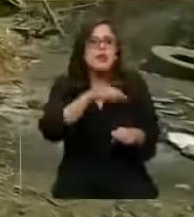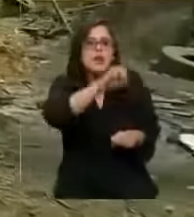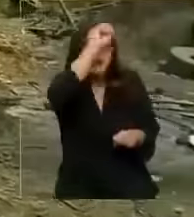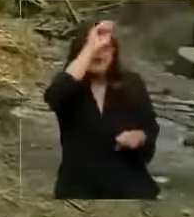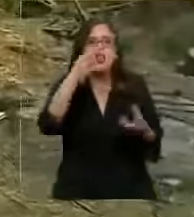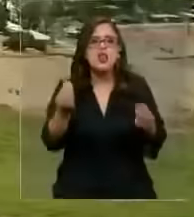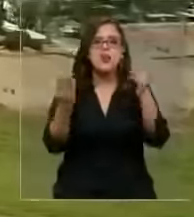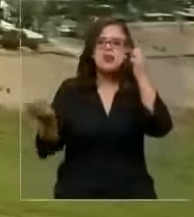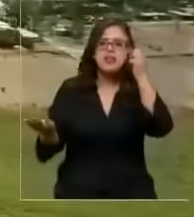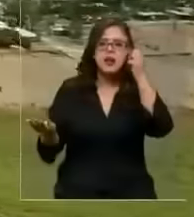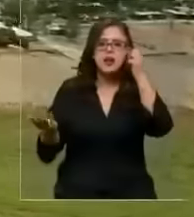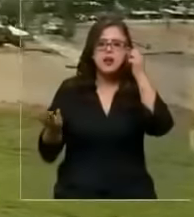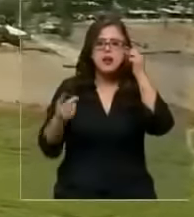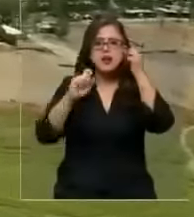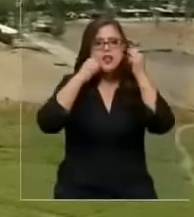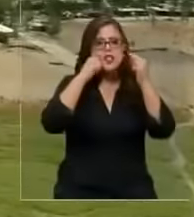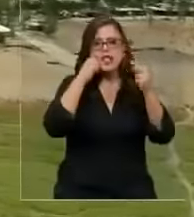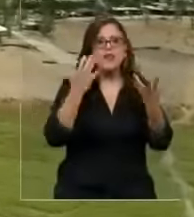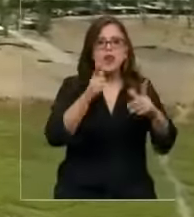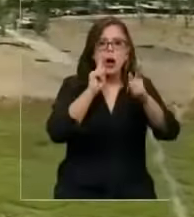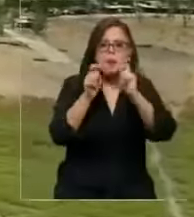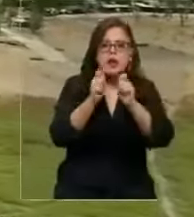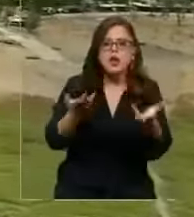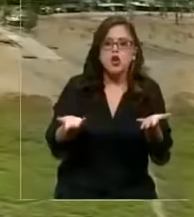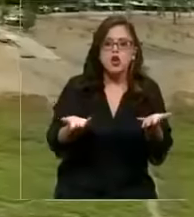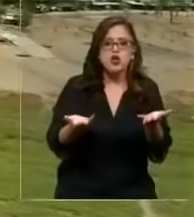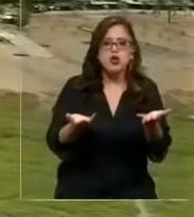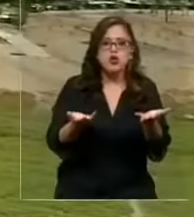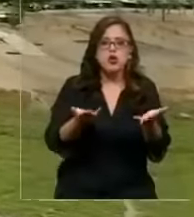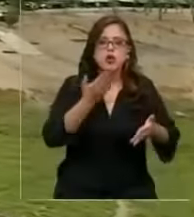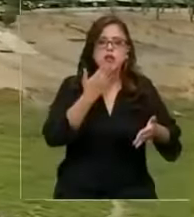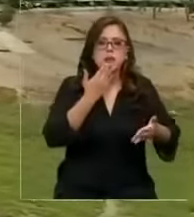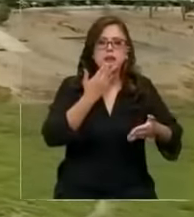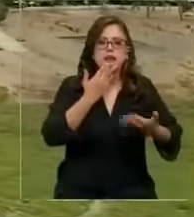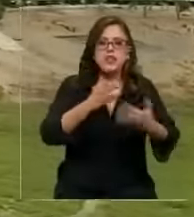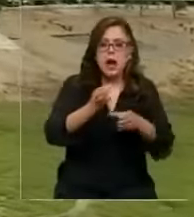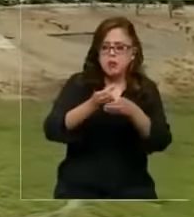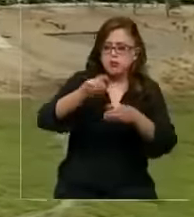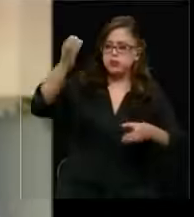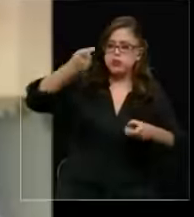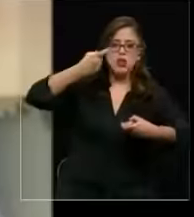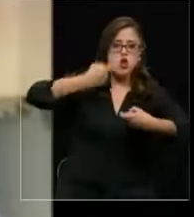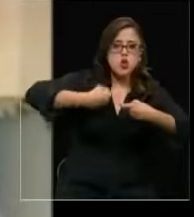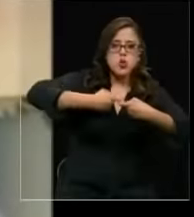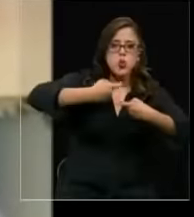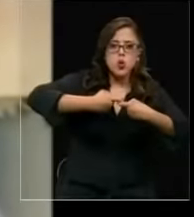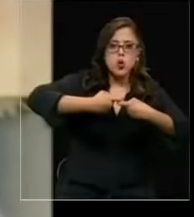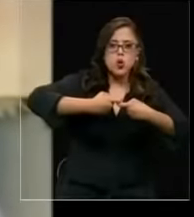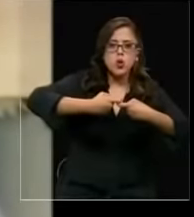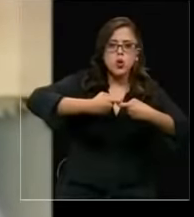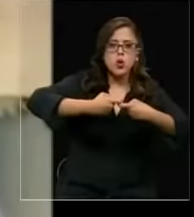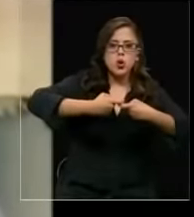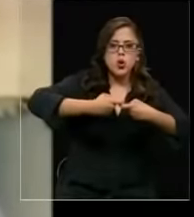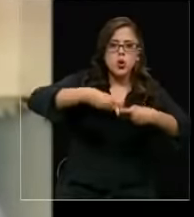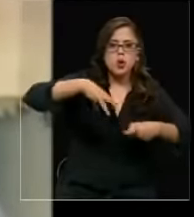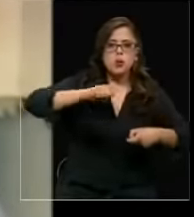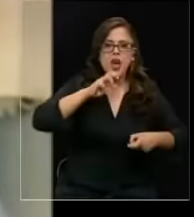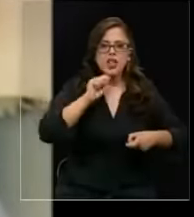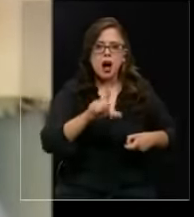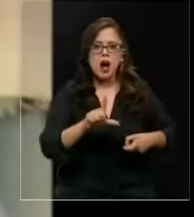hacer relaves peligrosísimos, van a haber metales pesados, van a contaminar las napas, van a extraer más